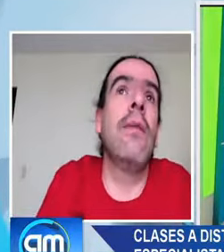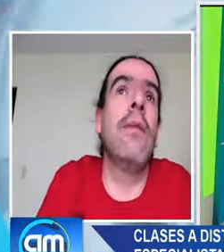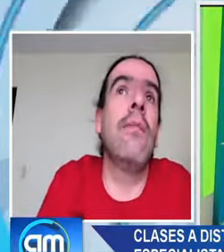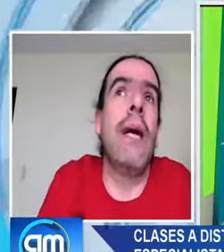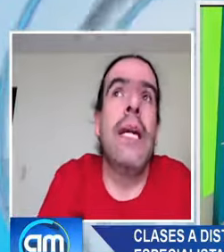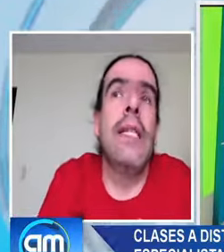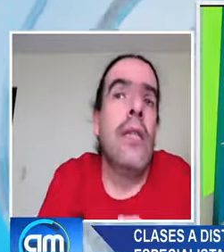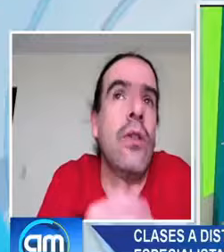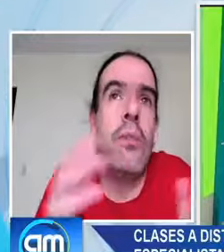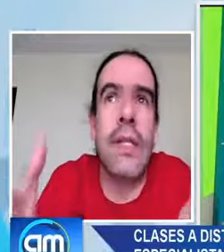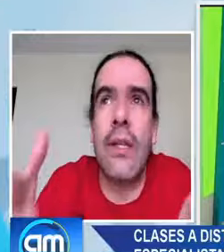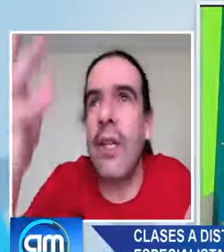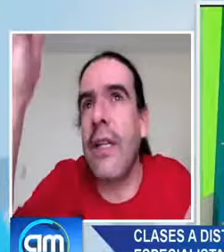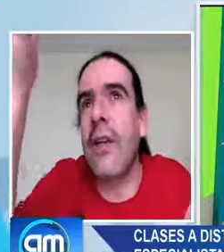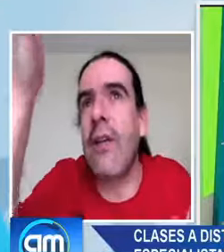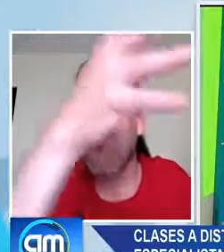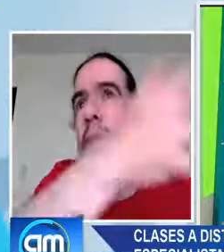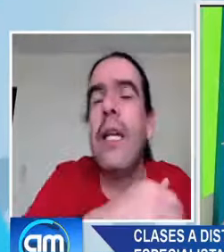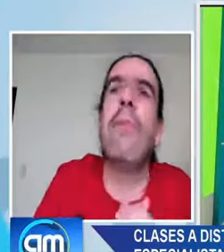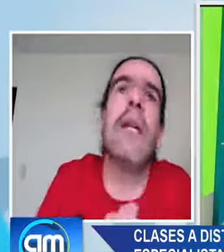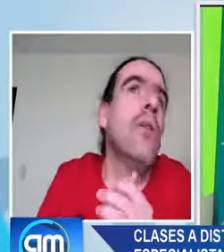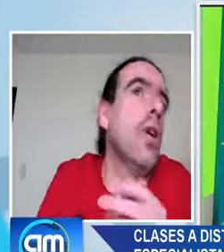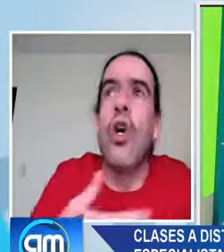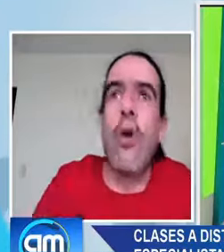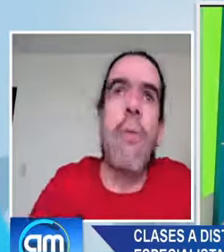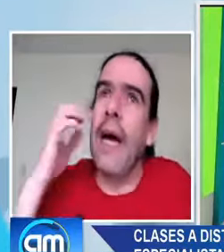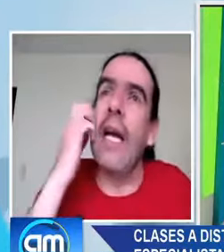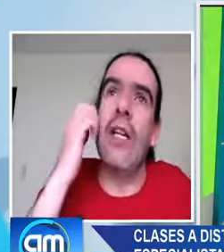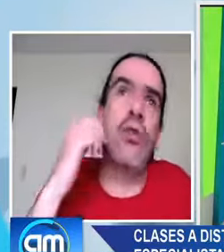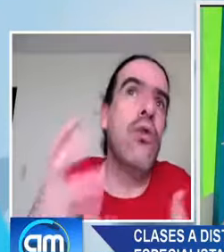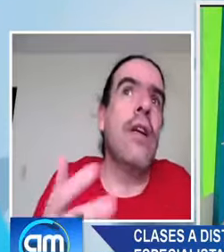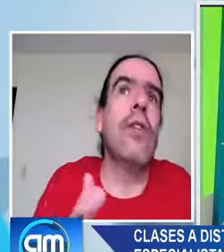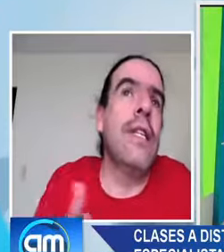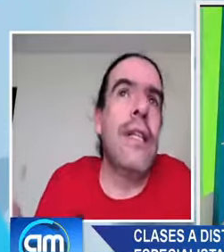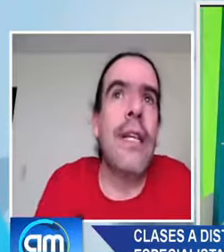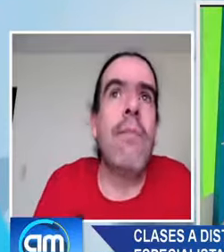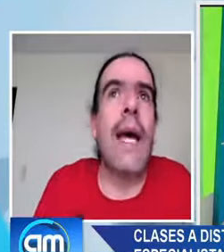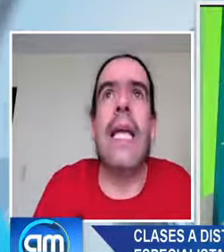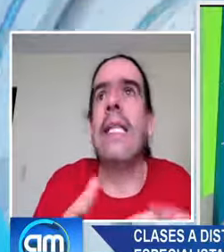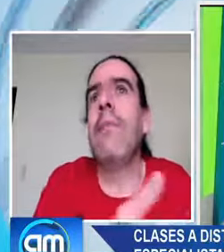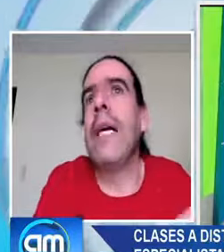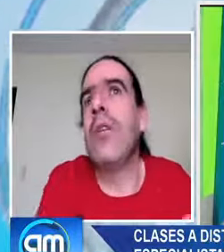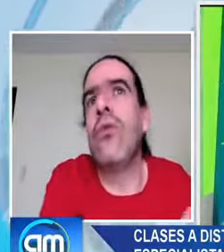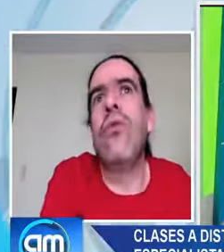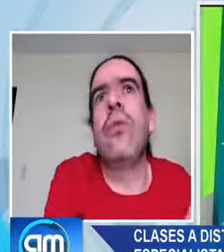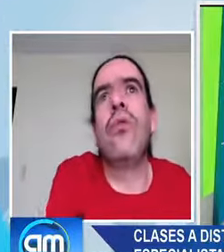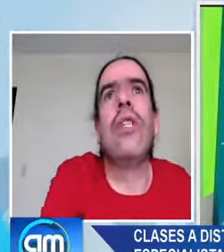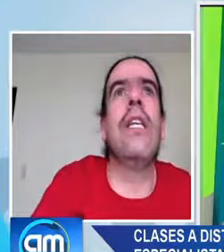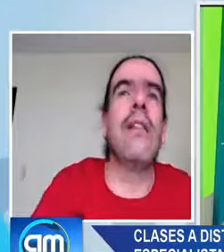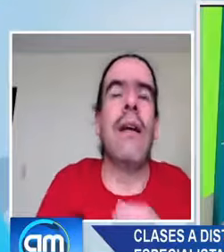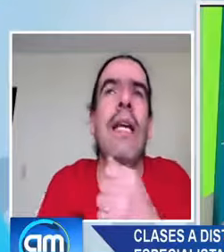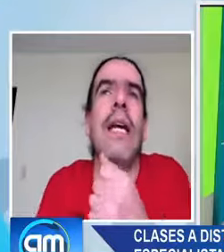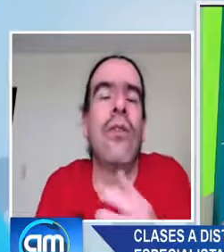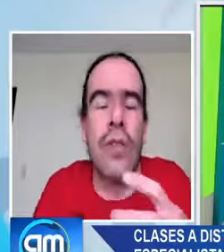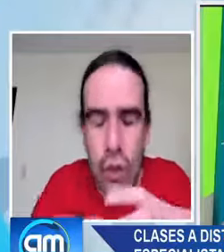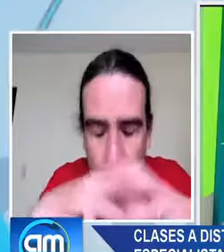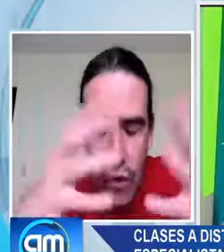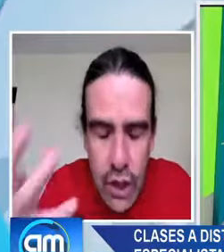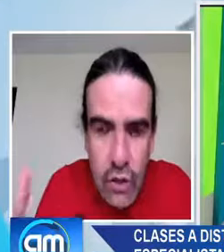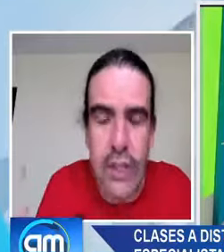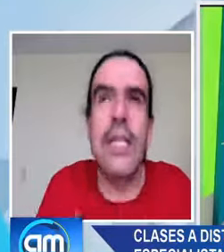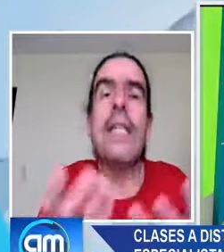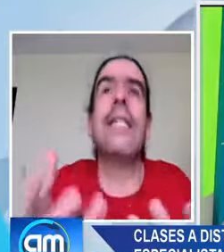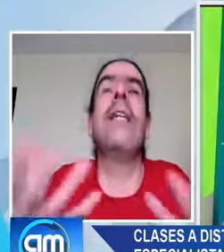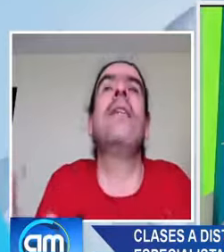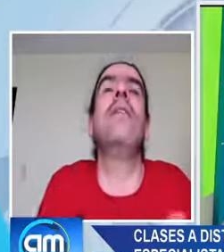del país, estoy pensando en Santa Cruz, Benipando, como para el sur y el occidente del país, La Paz, Oruro, Potosí, Estatarija.